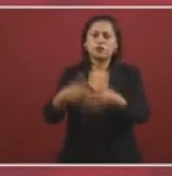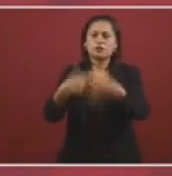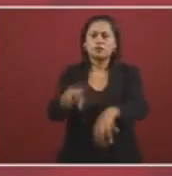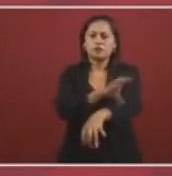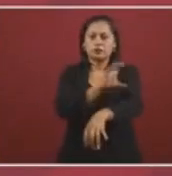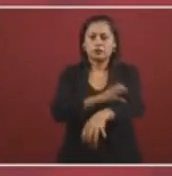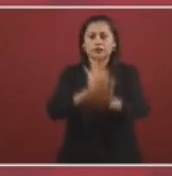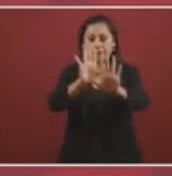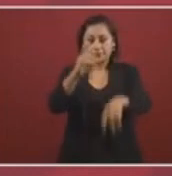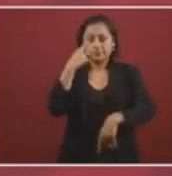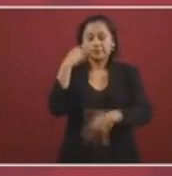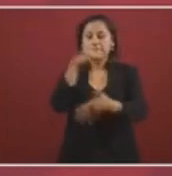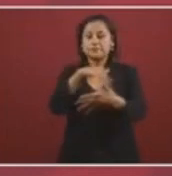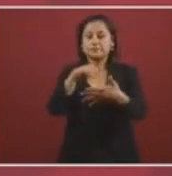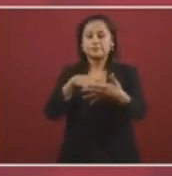A ver si